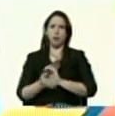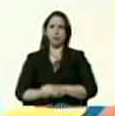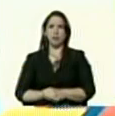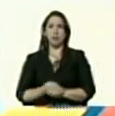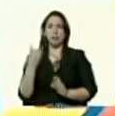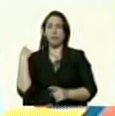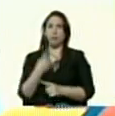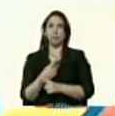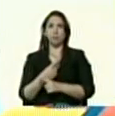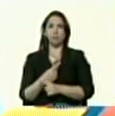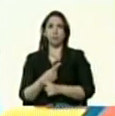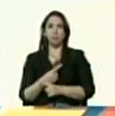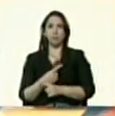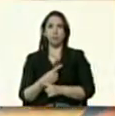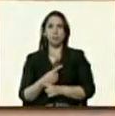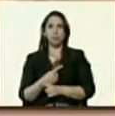ser